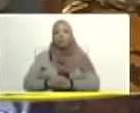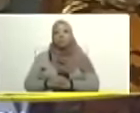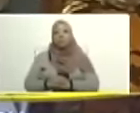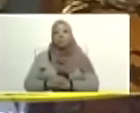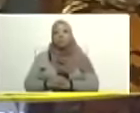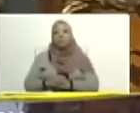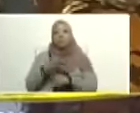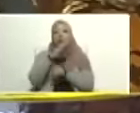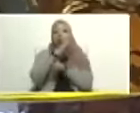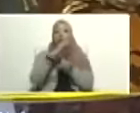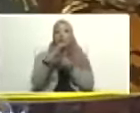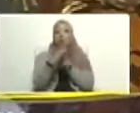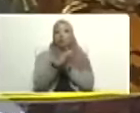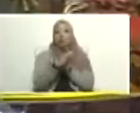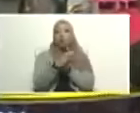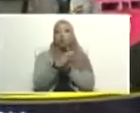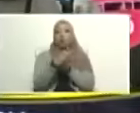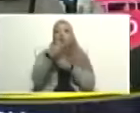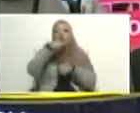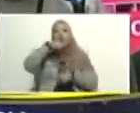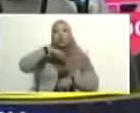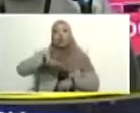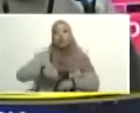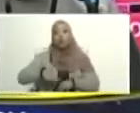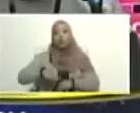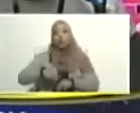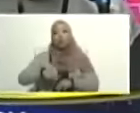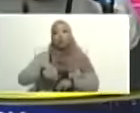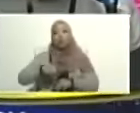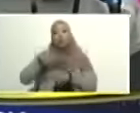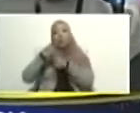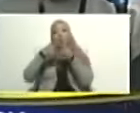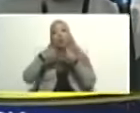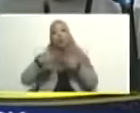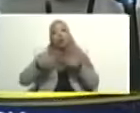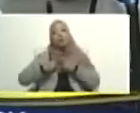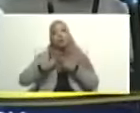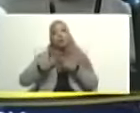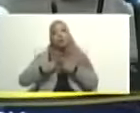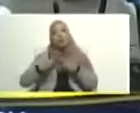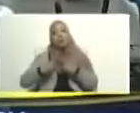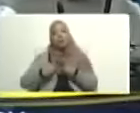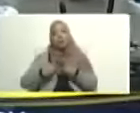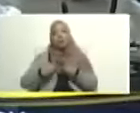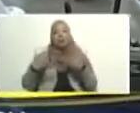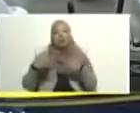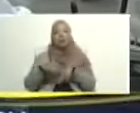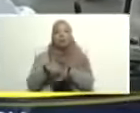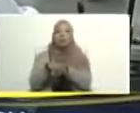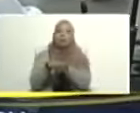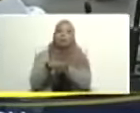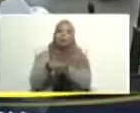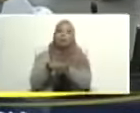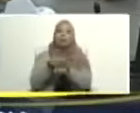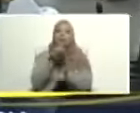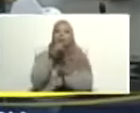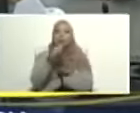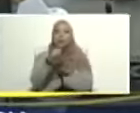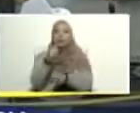nuestras culturas, nuestra historia, nuestras vivencias, nuestras aspiraciones, nuestro futuro.